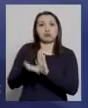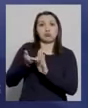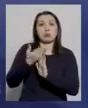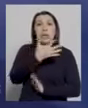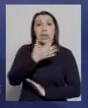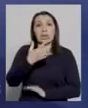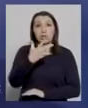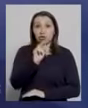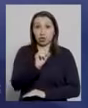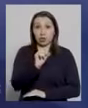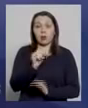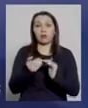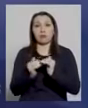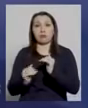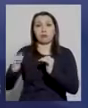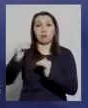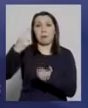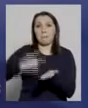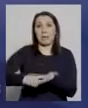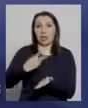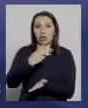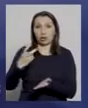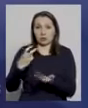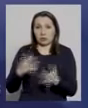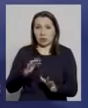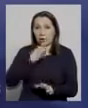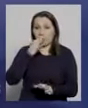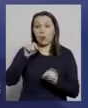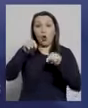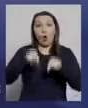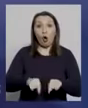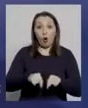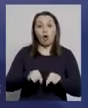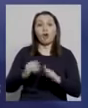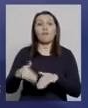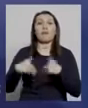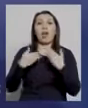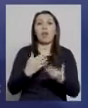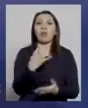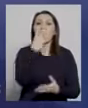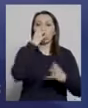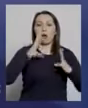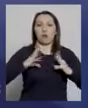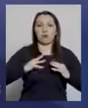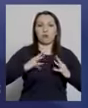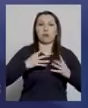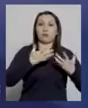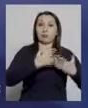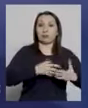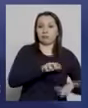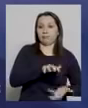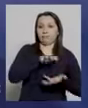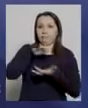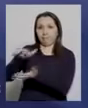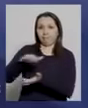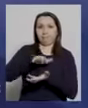de 580 a 1.200 camas. Hoy día se van a entregar ventiladores mecánicos